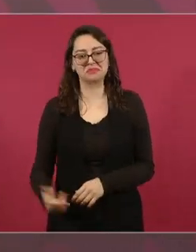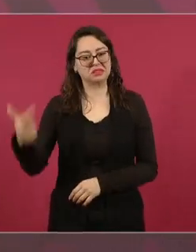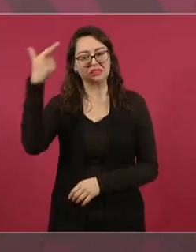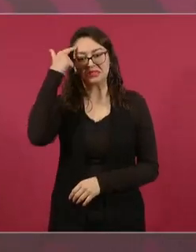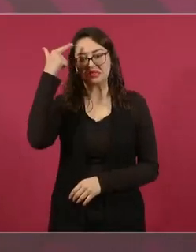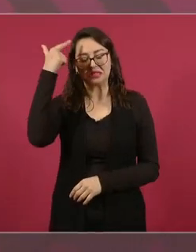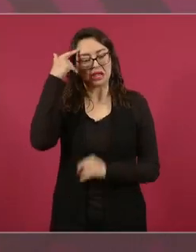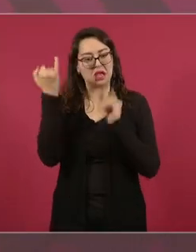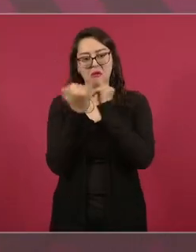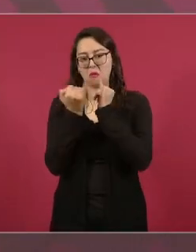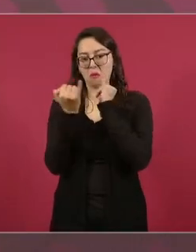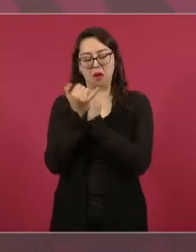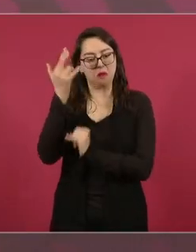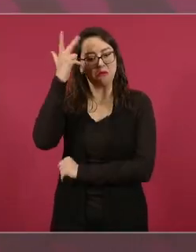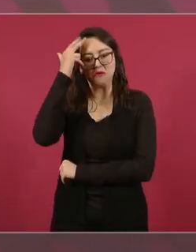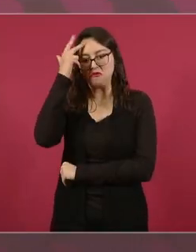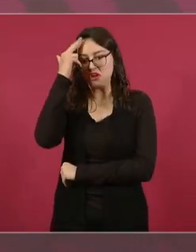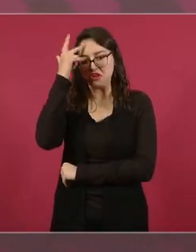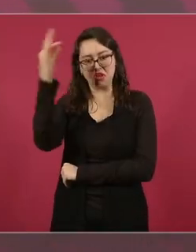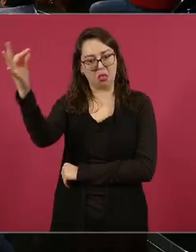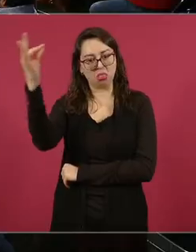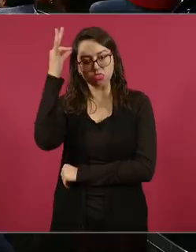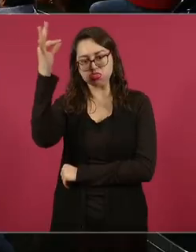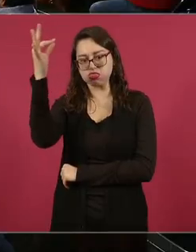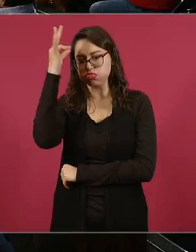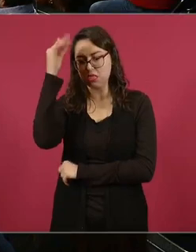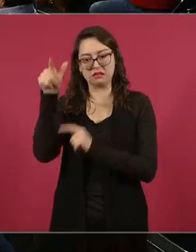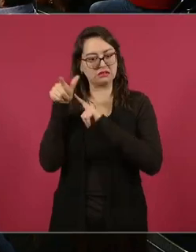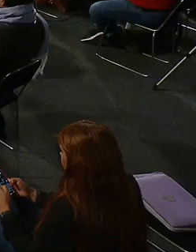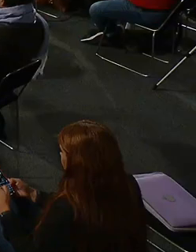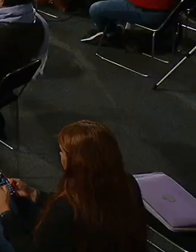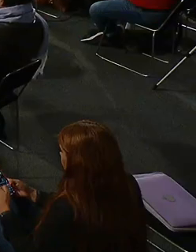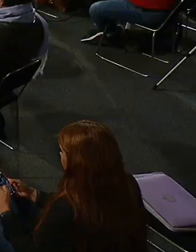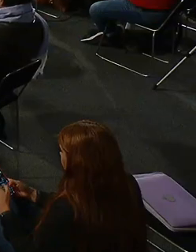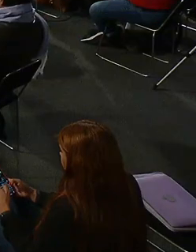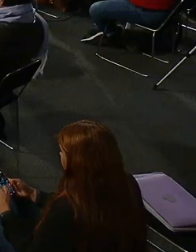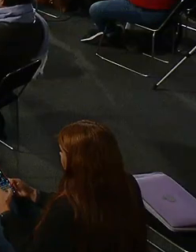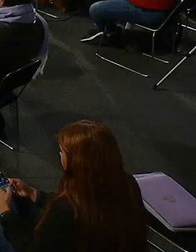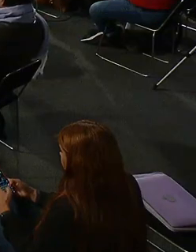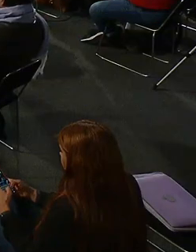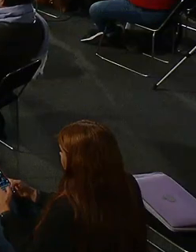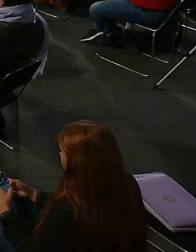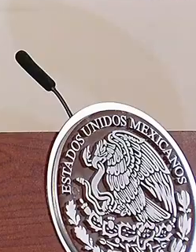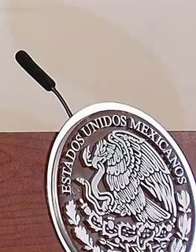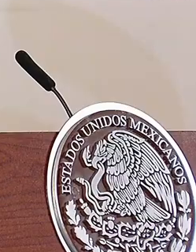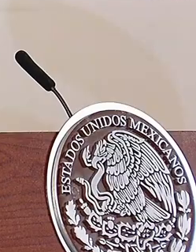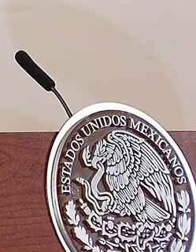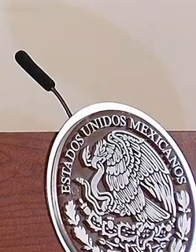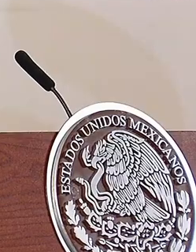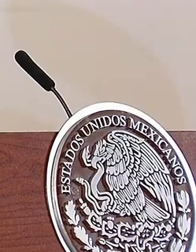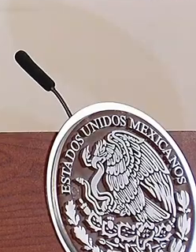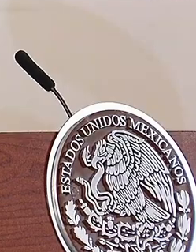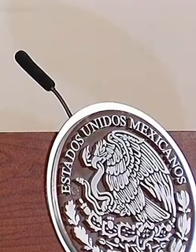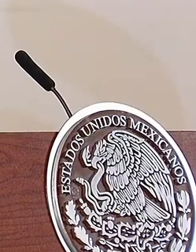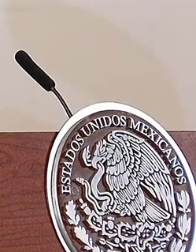porfirista se mantuvo después de la revolución.